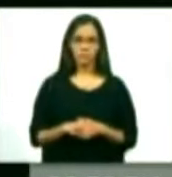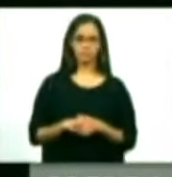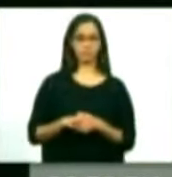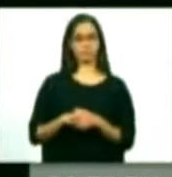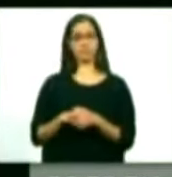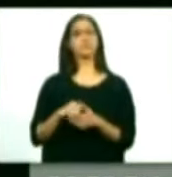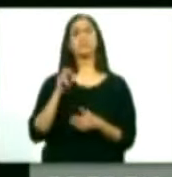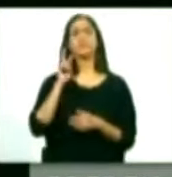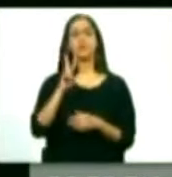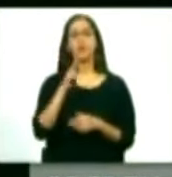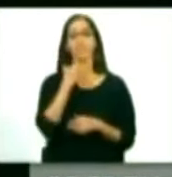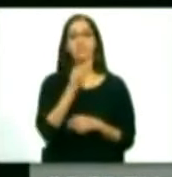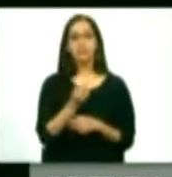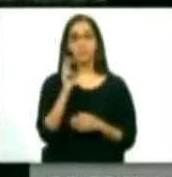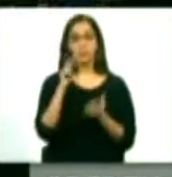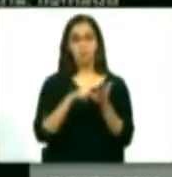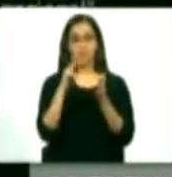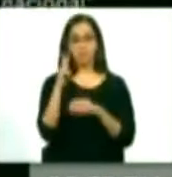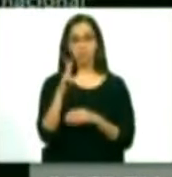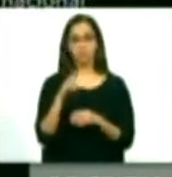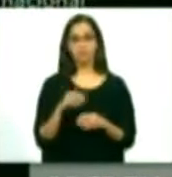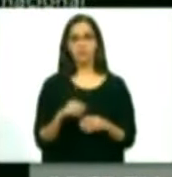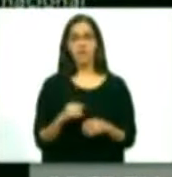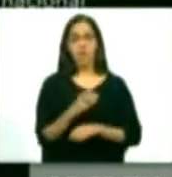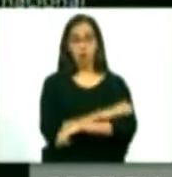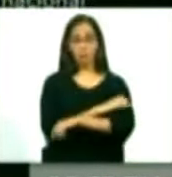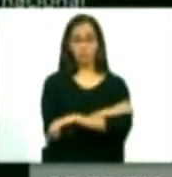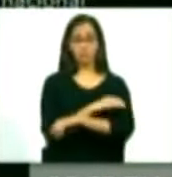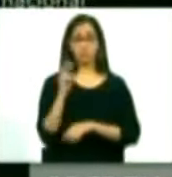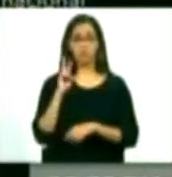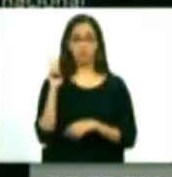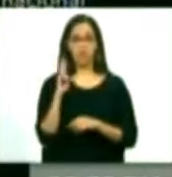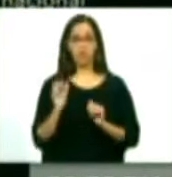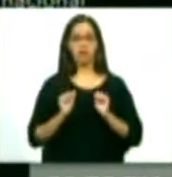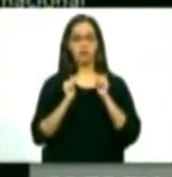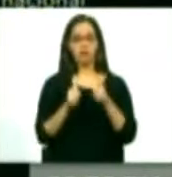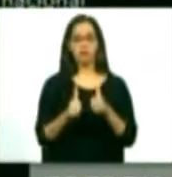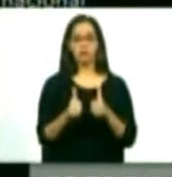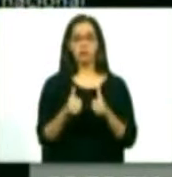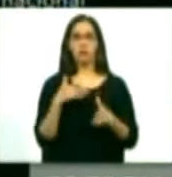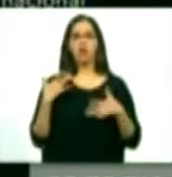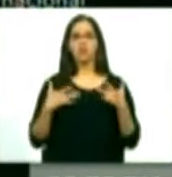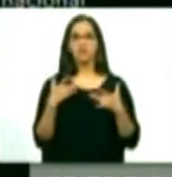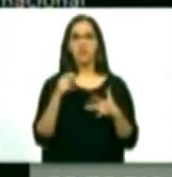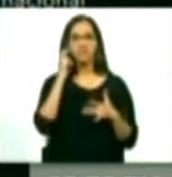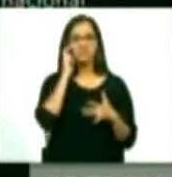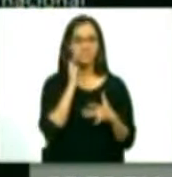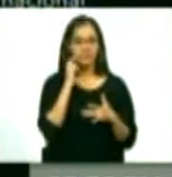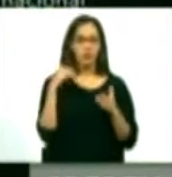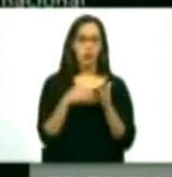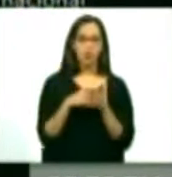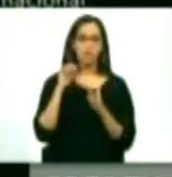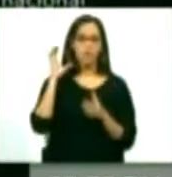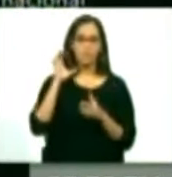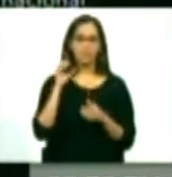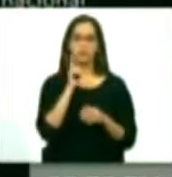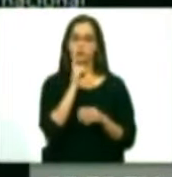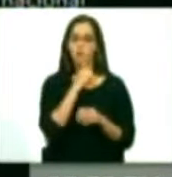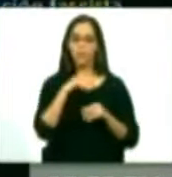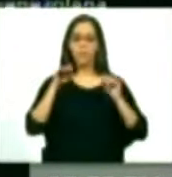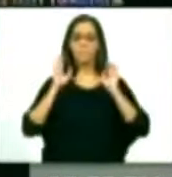2 de diciembre de 2002, hace 17 años, la derecha venezolana inició una acción fascista contra la patria llamado Paro Cívico